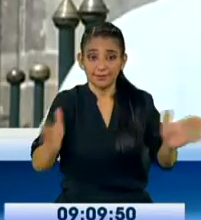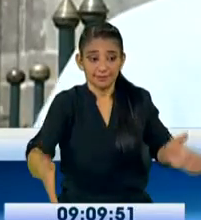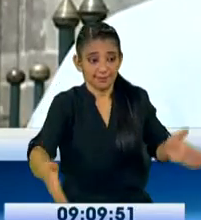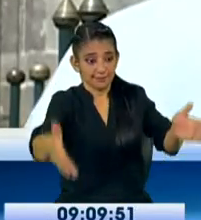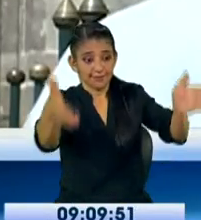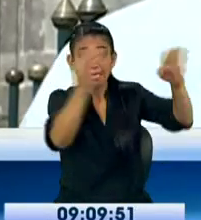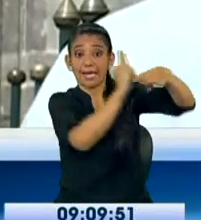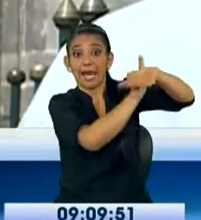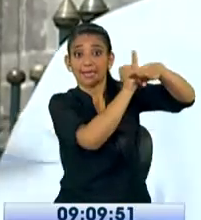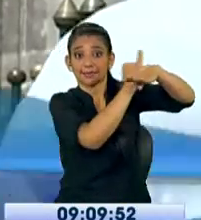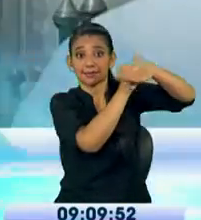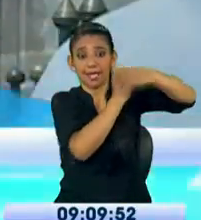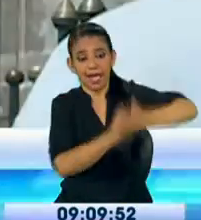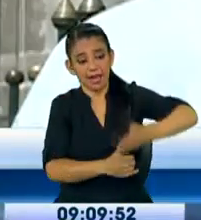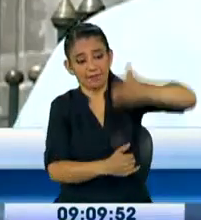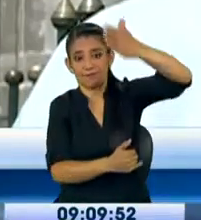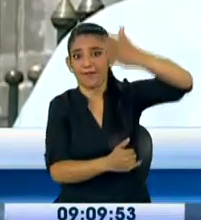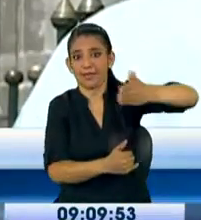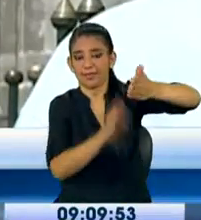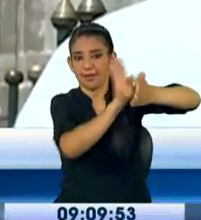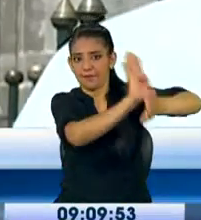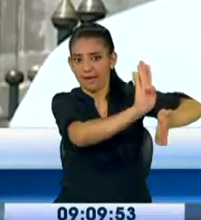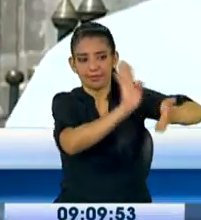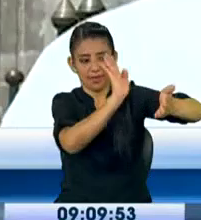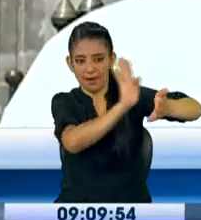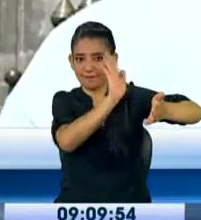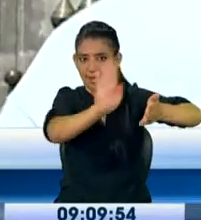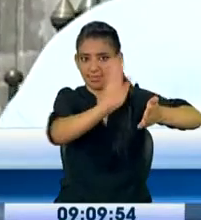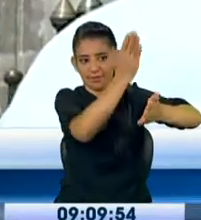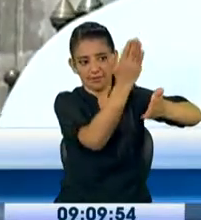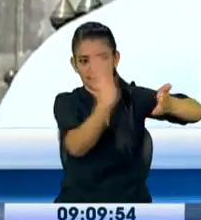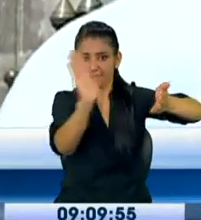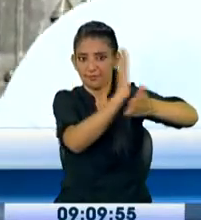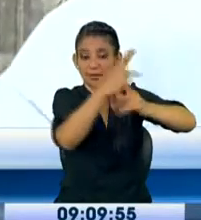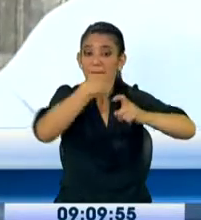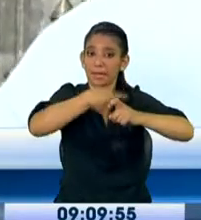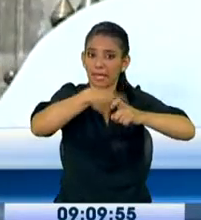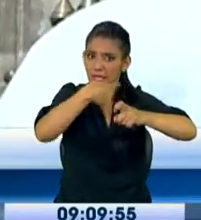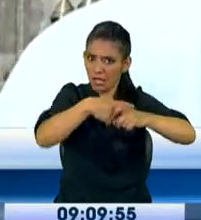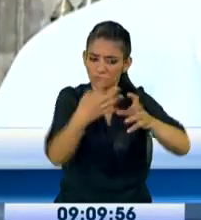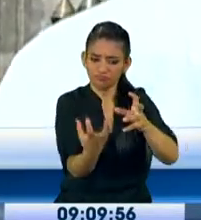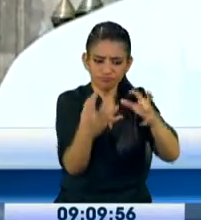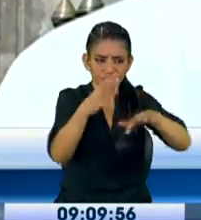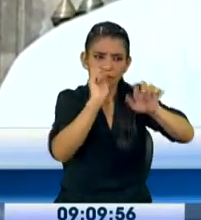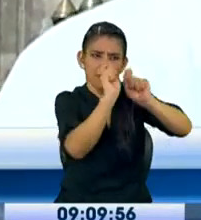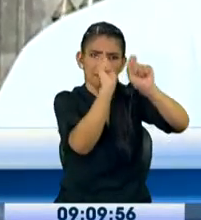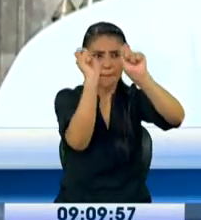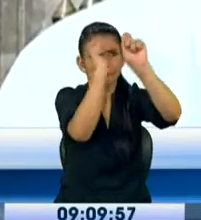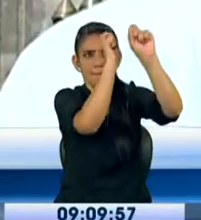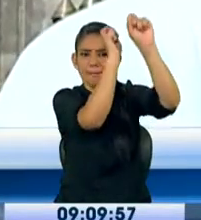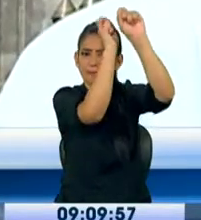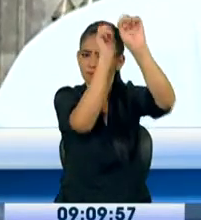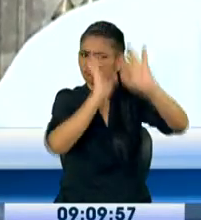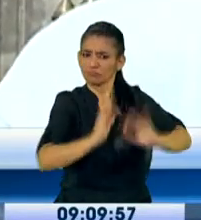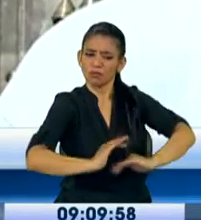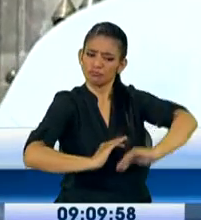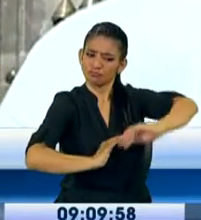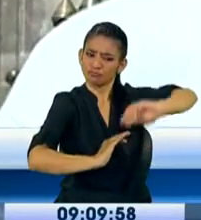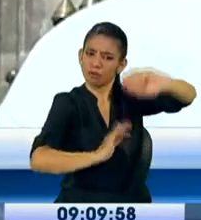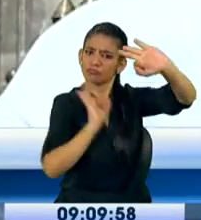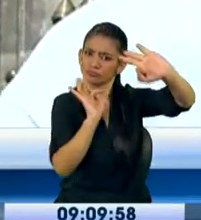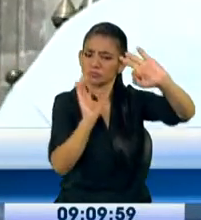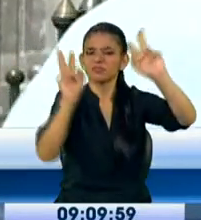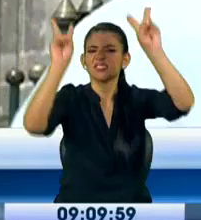conoce pues comúnmente como fachada portada de piedra. También es un retablo de piedra, ciertamente, y ya en